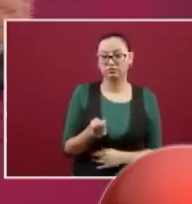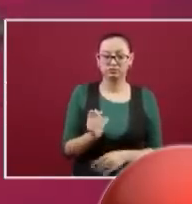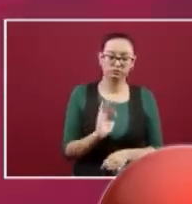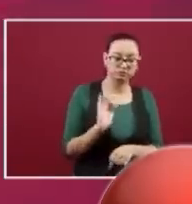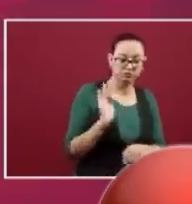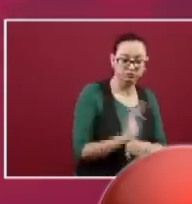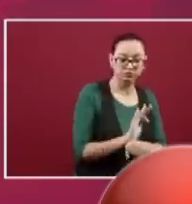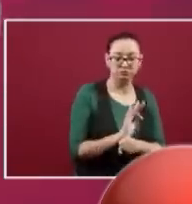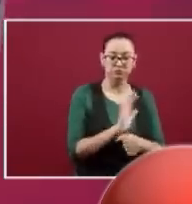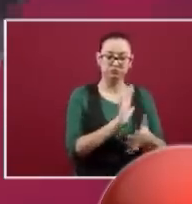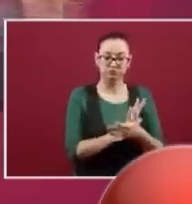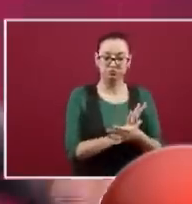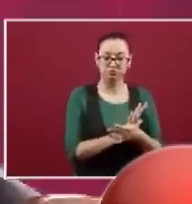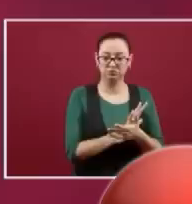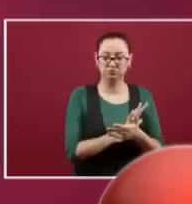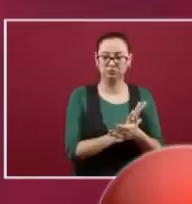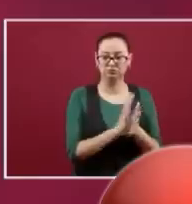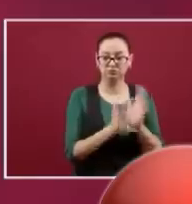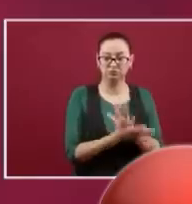protección,